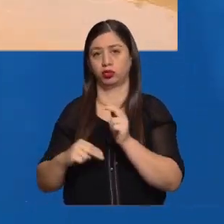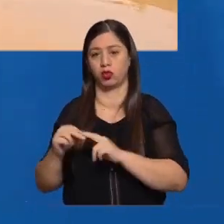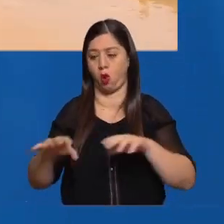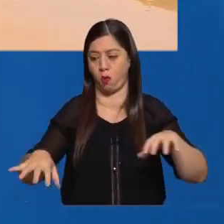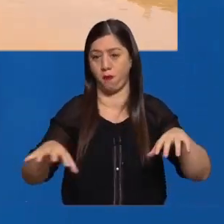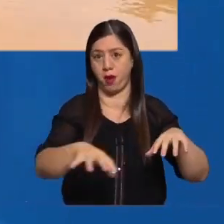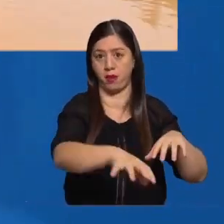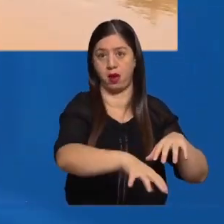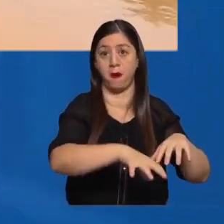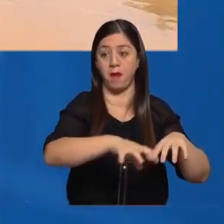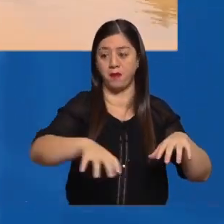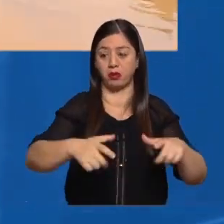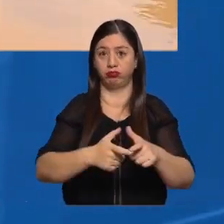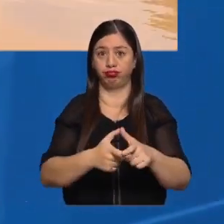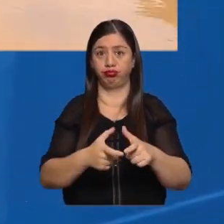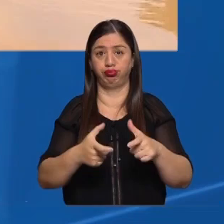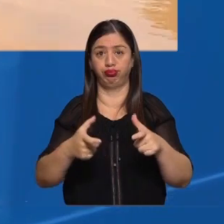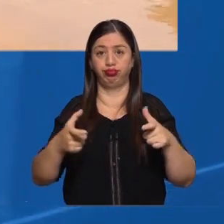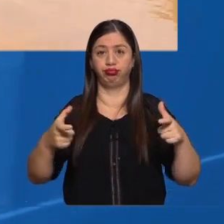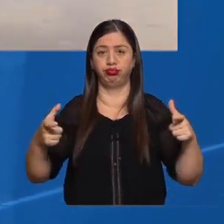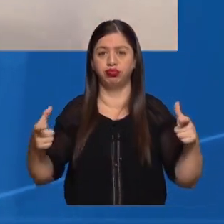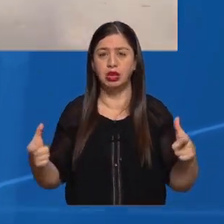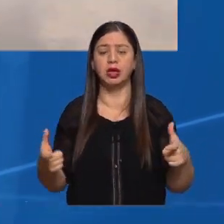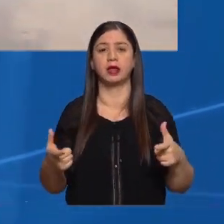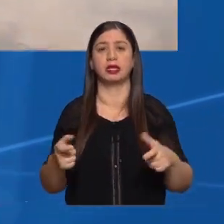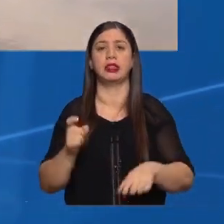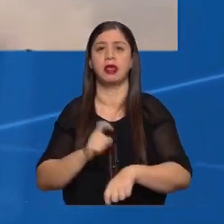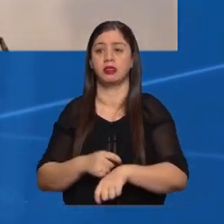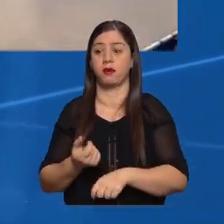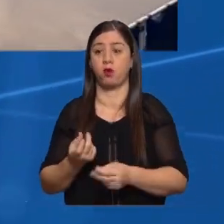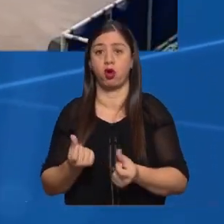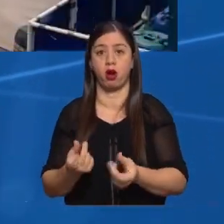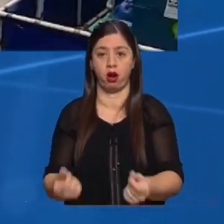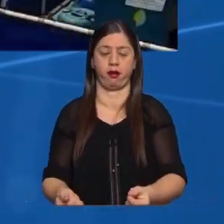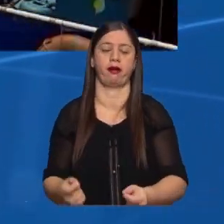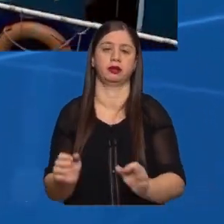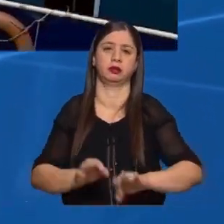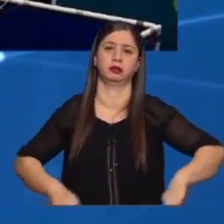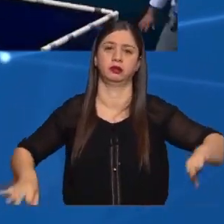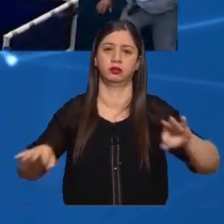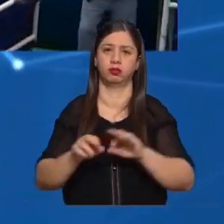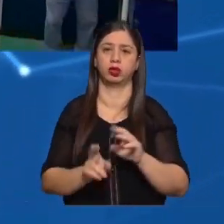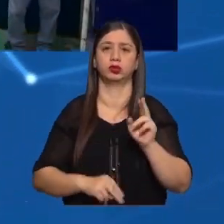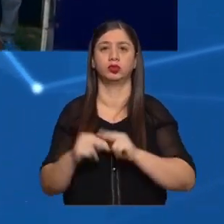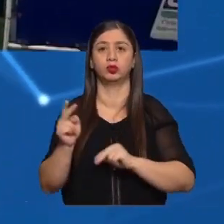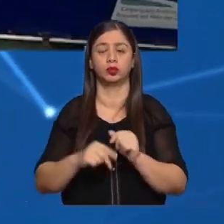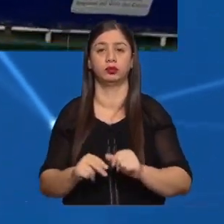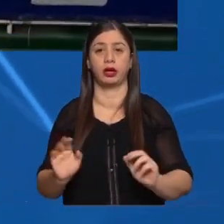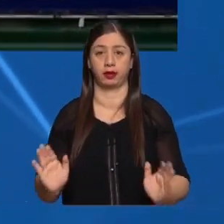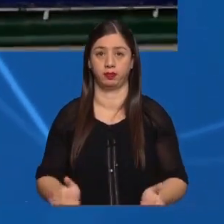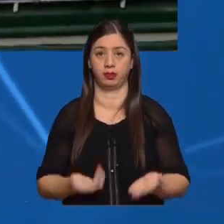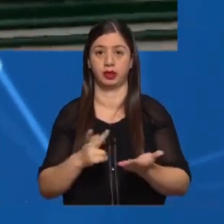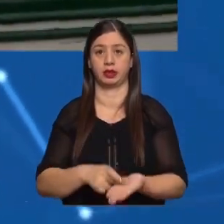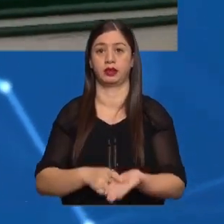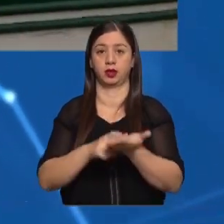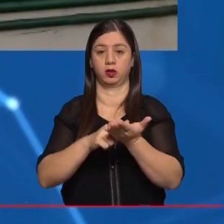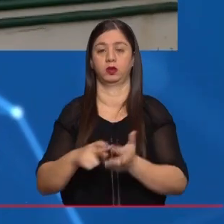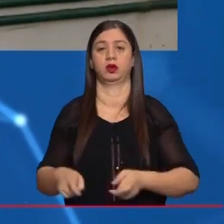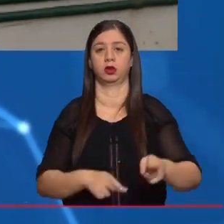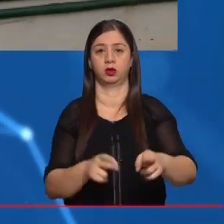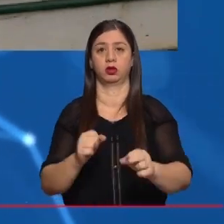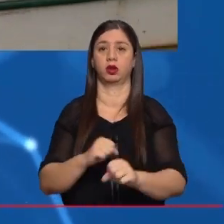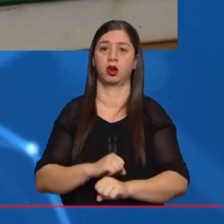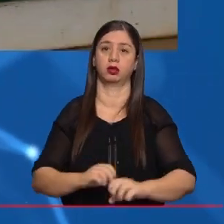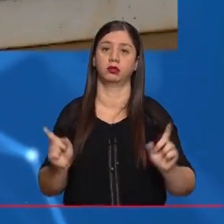no tantas de alguna manera en tan corto tiempo. Y esa es una acción fundamental para recuperar el río Cauca. Lo otro es educación ambiental, como lo